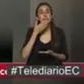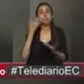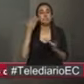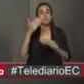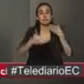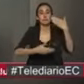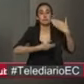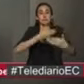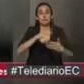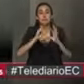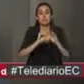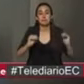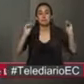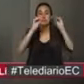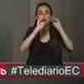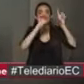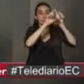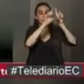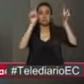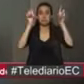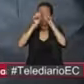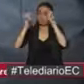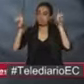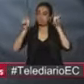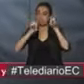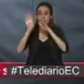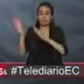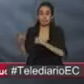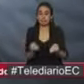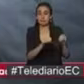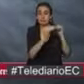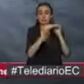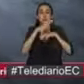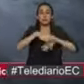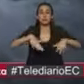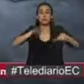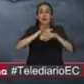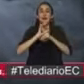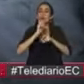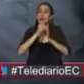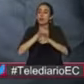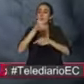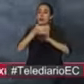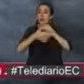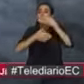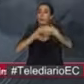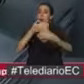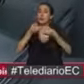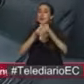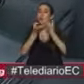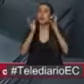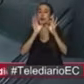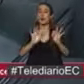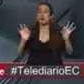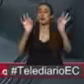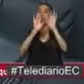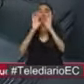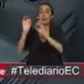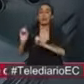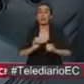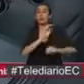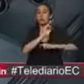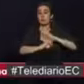más compañías se sumen a esta noble causa para combatir el ya declarado enemigo del planeta por la Organización Mundial de la